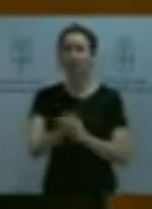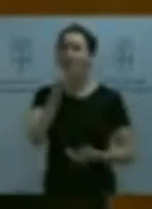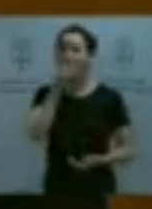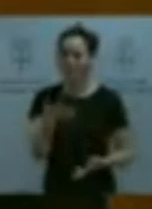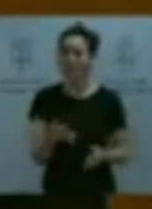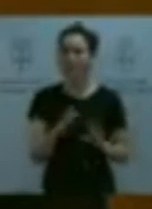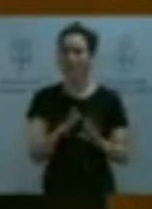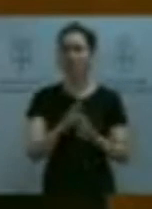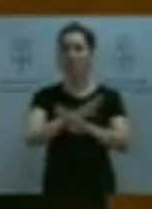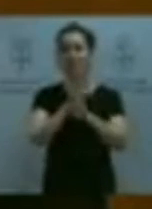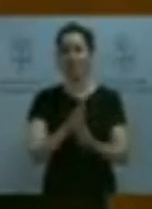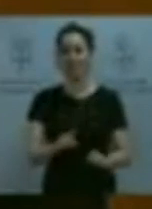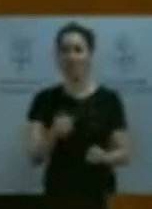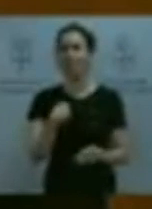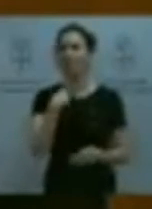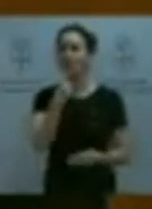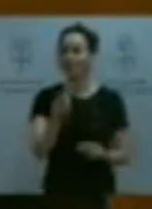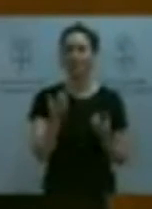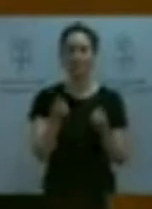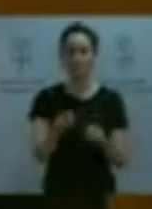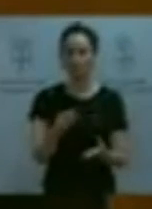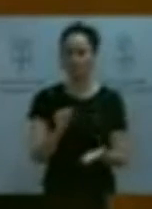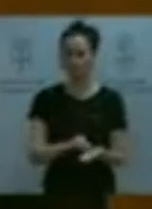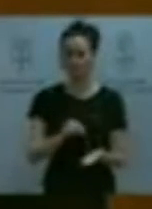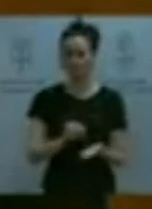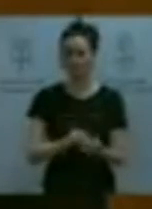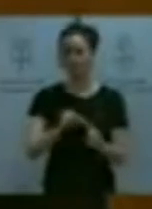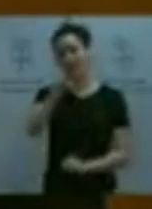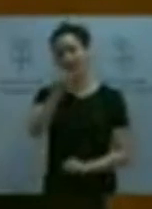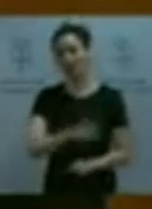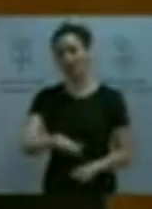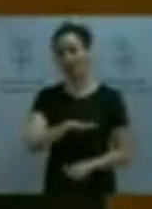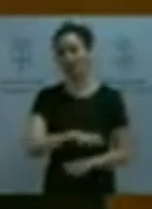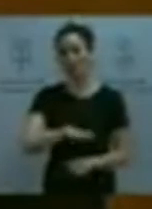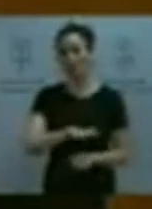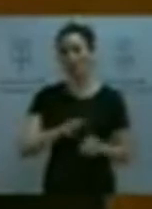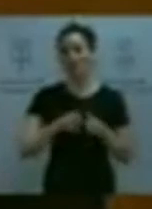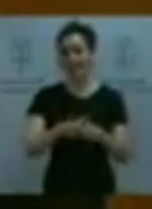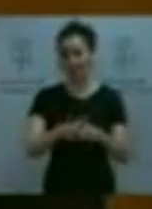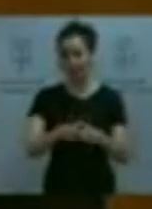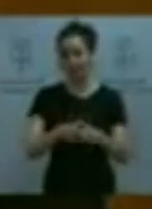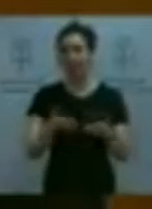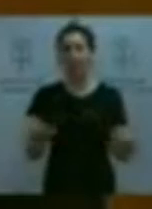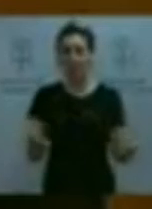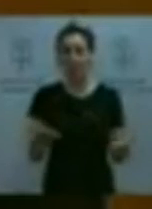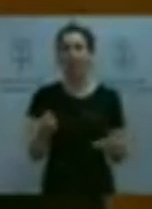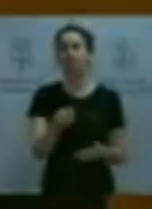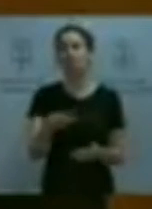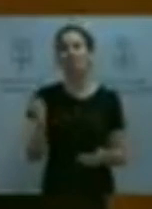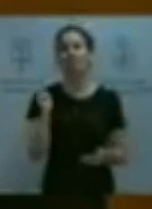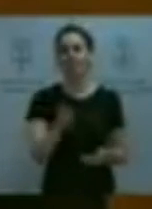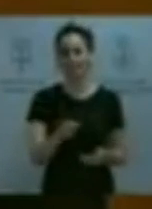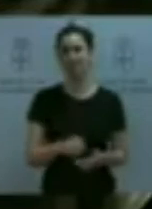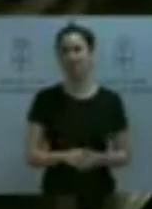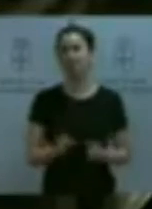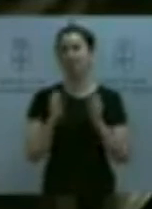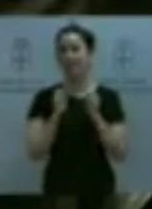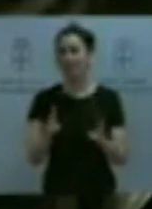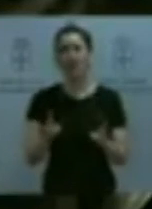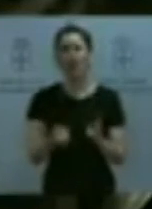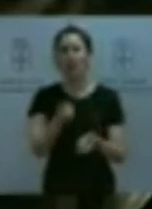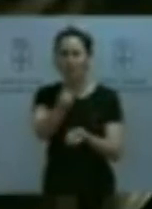unos de Gijón, Villa Marinera, en la Rula no pregunten, apunten, este es el resultado, el peor dato de ocupación y el peor dato de